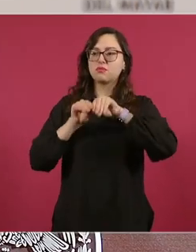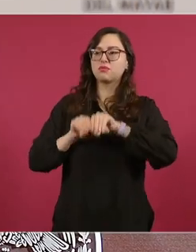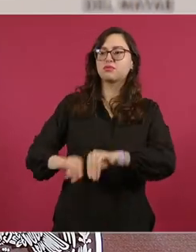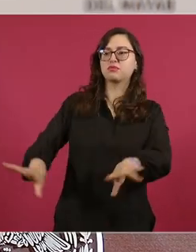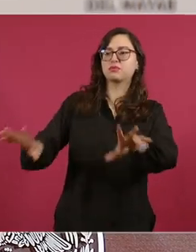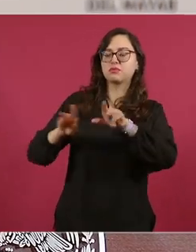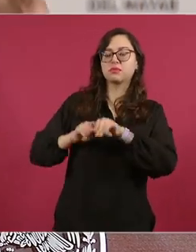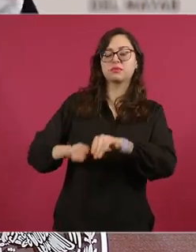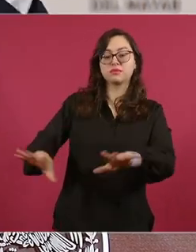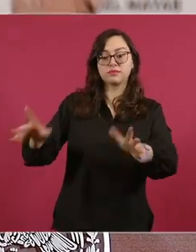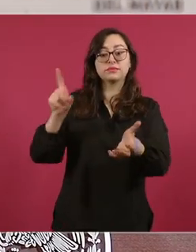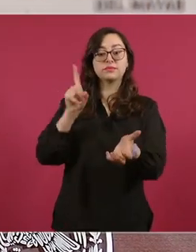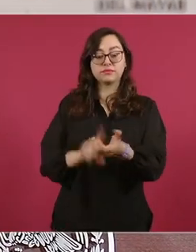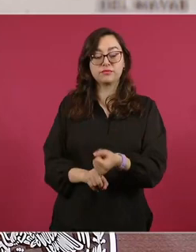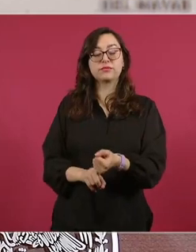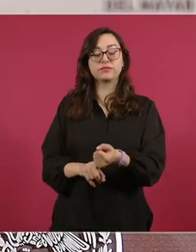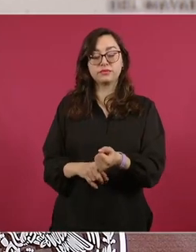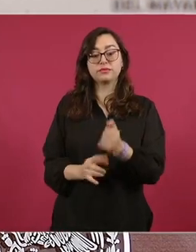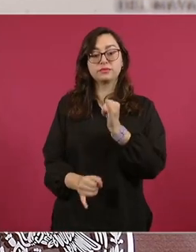y